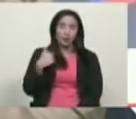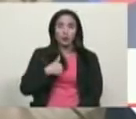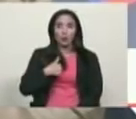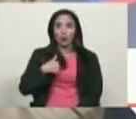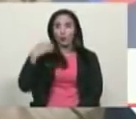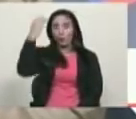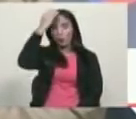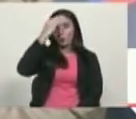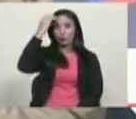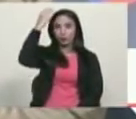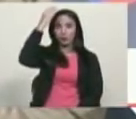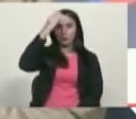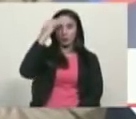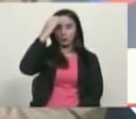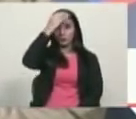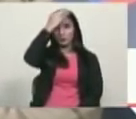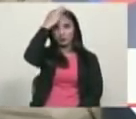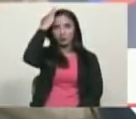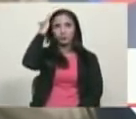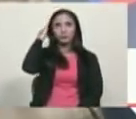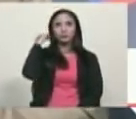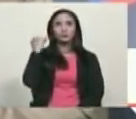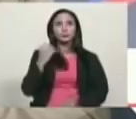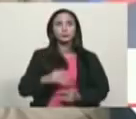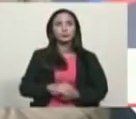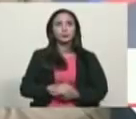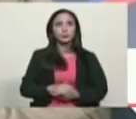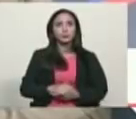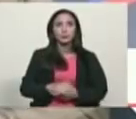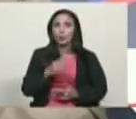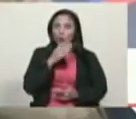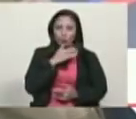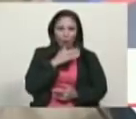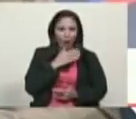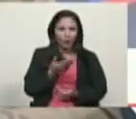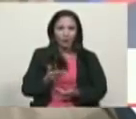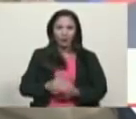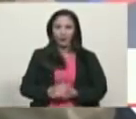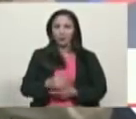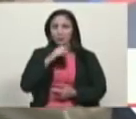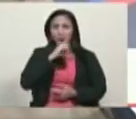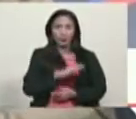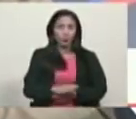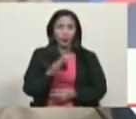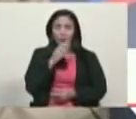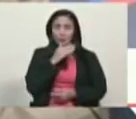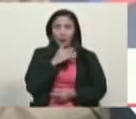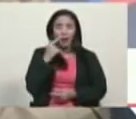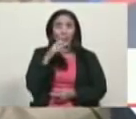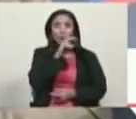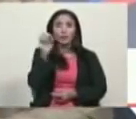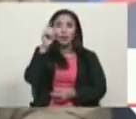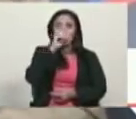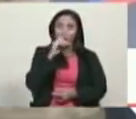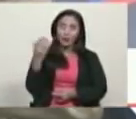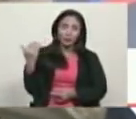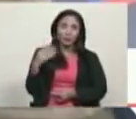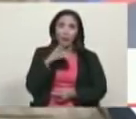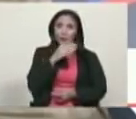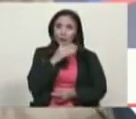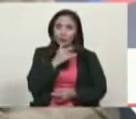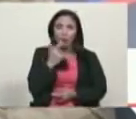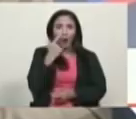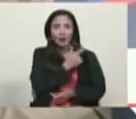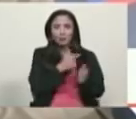conciencia de que no ha habido en la historia de 200 años